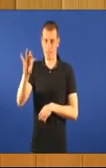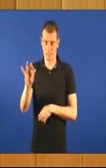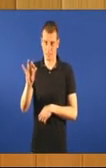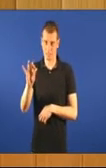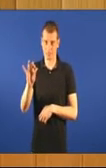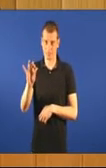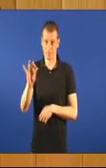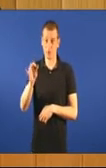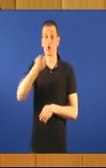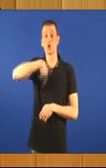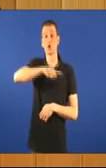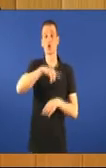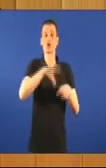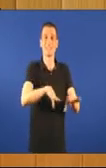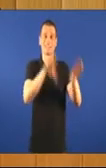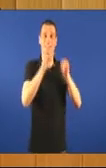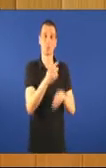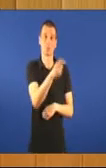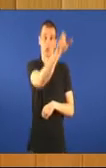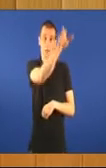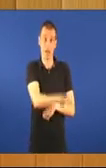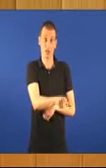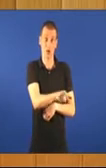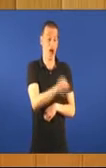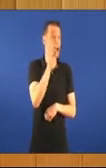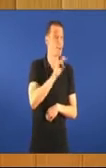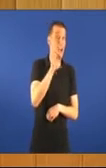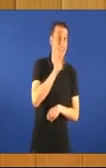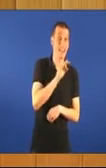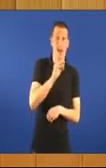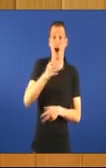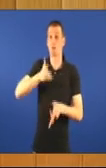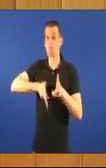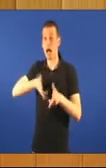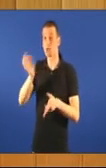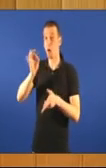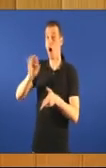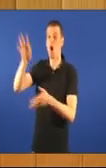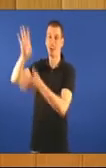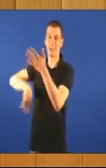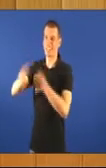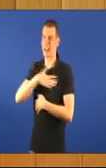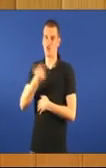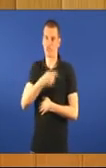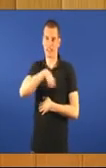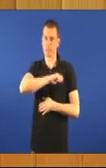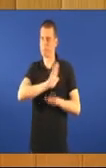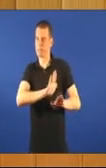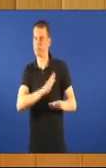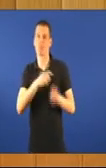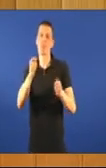Nos comprendemos que a un galego, a un vasco ou a un catalán que non queira ser español se lle chame